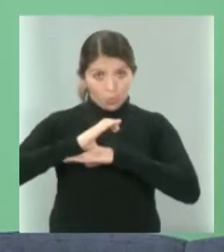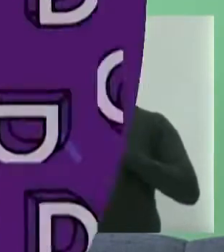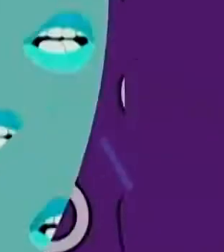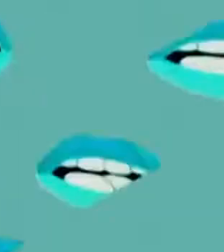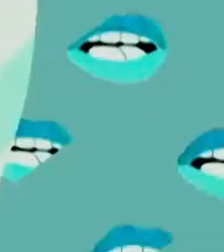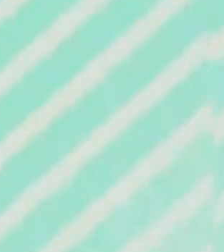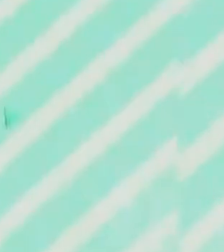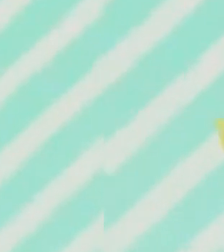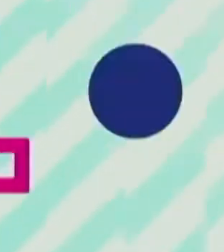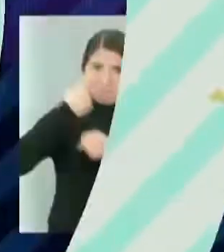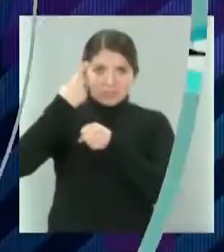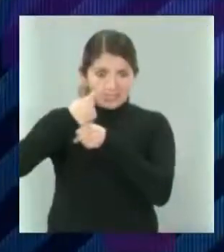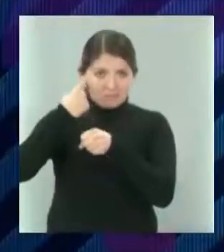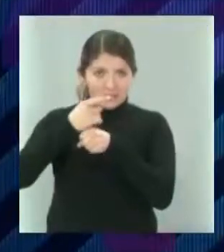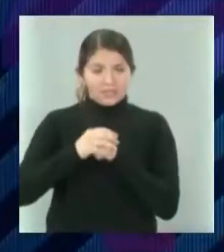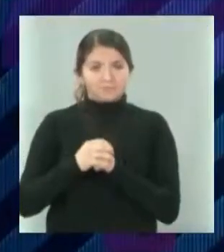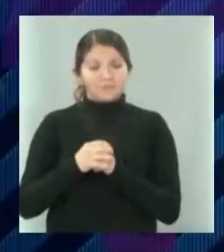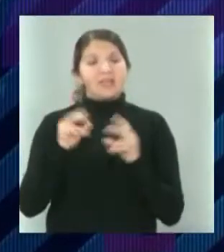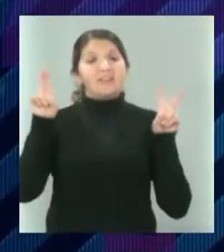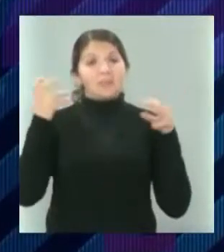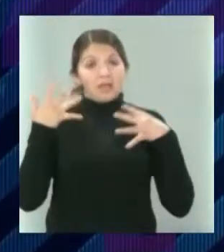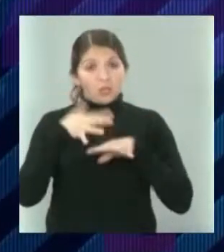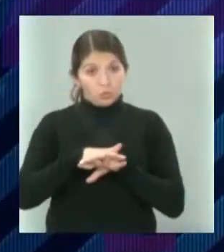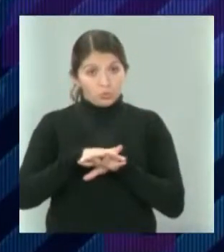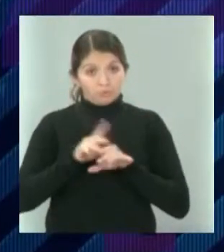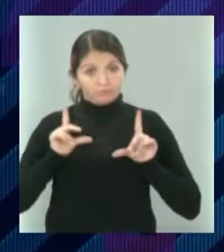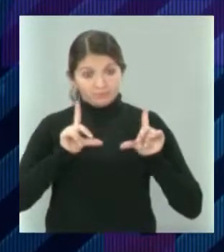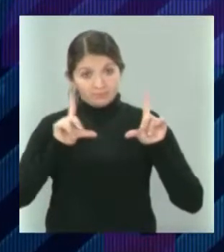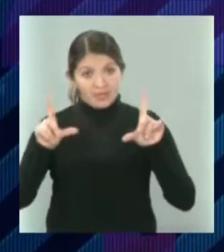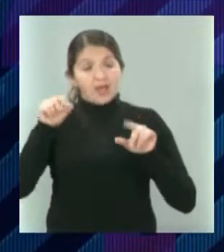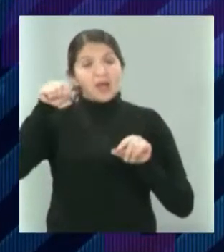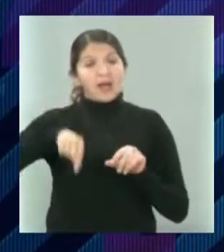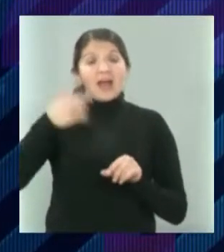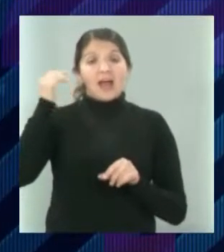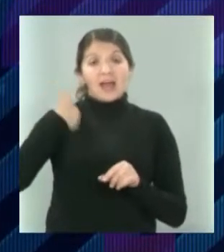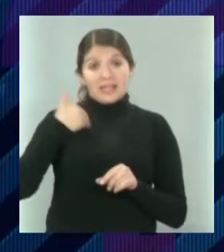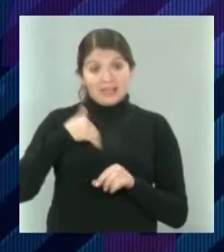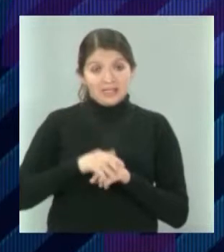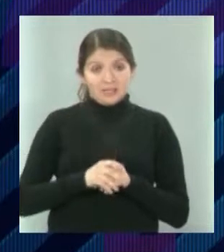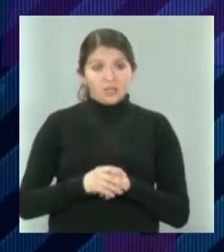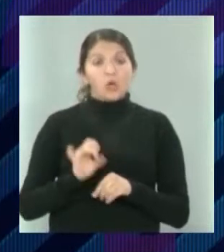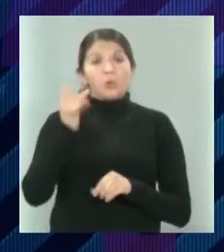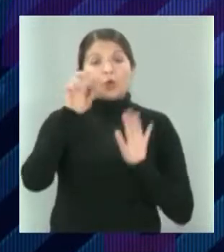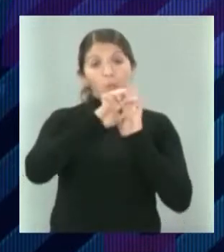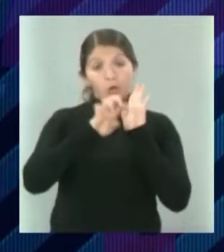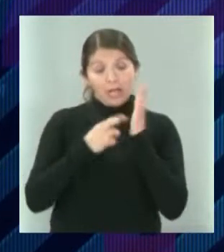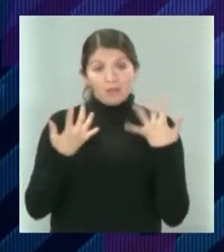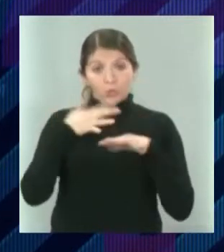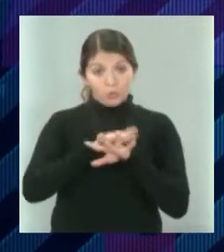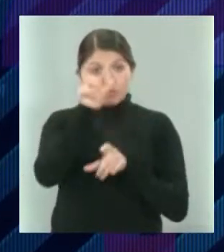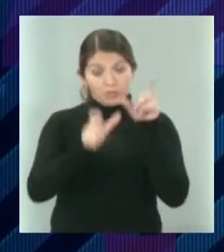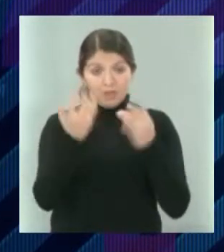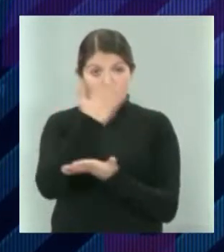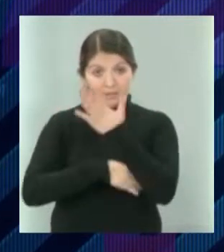tema relacionado con la inclusión y nos vamos a la placa porque es una de las pocas de Argentina que cuenta con un programa de inclusión de personas con discapacidad desde